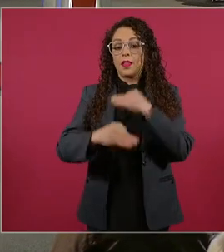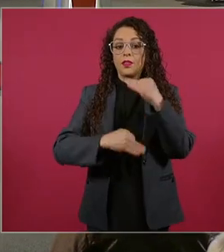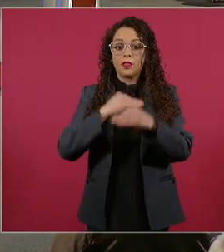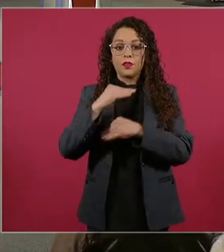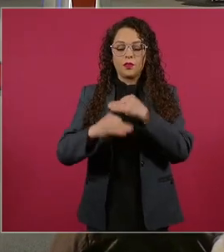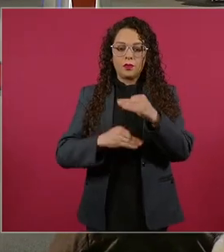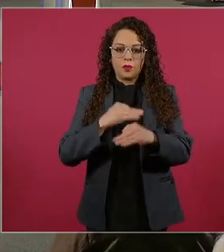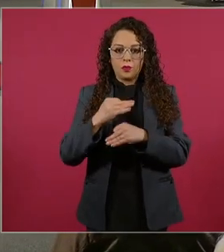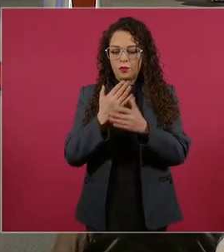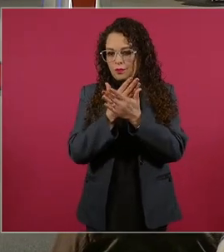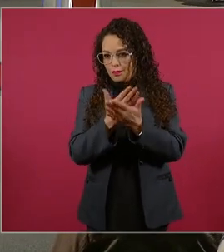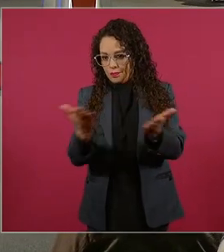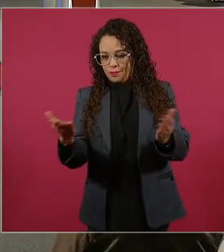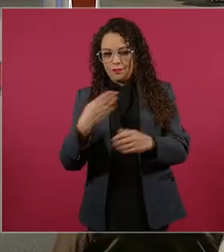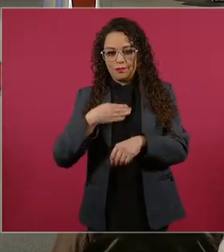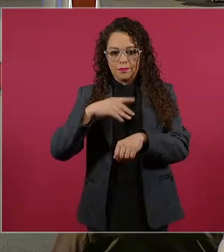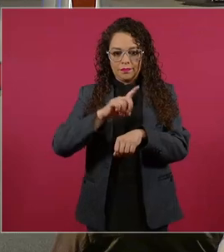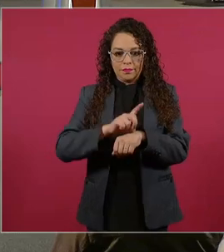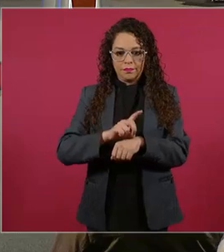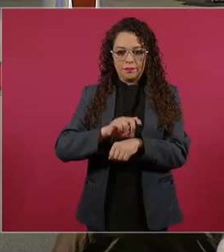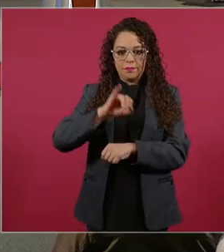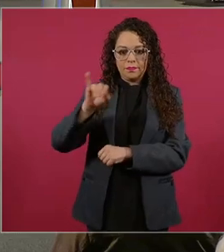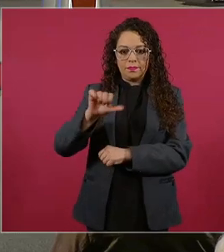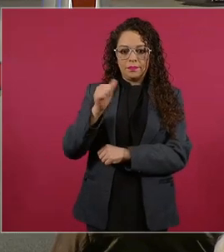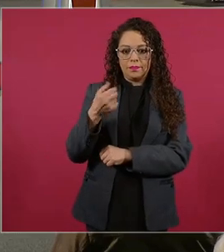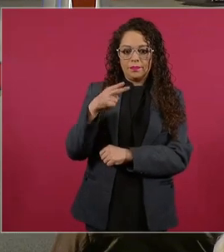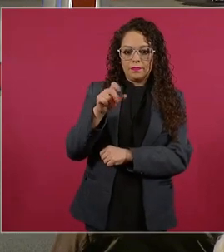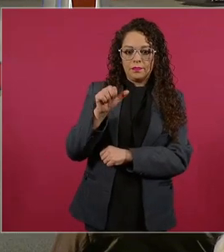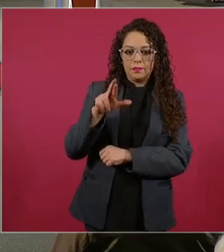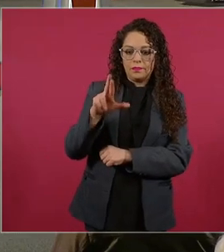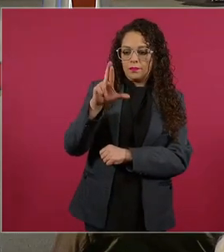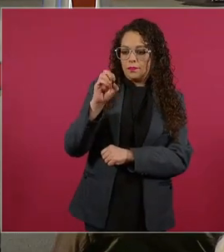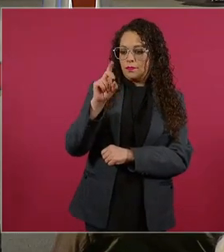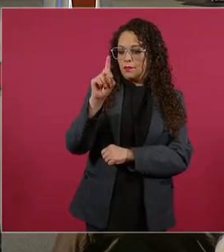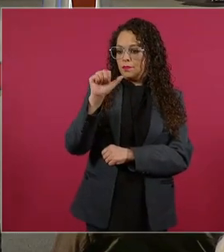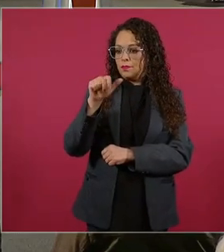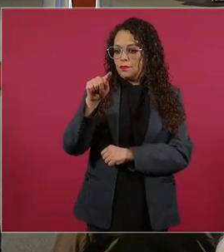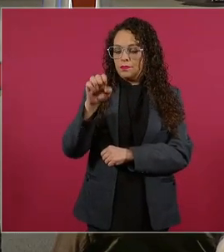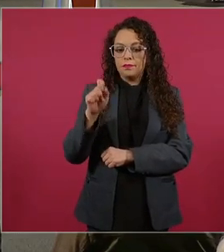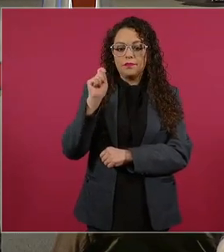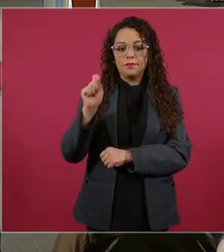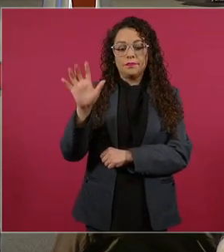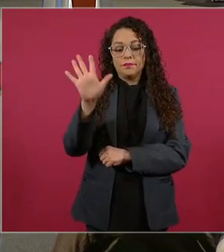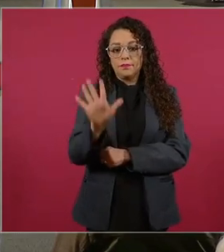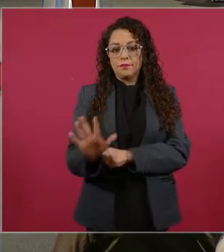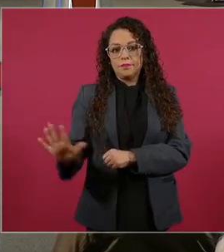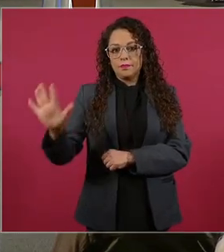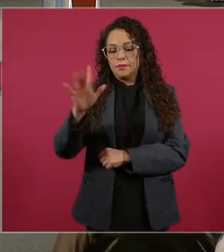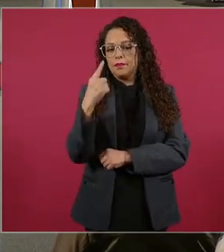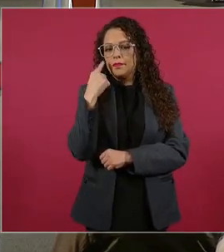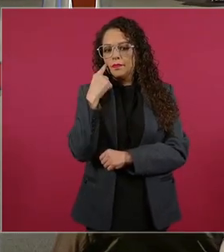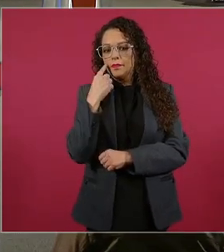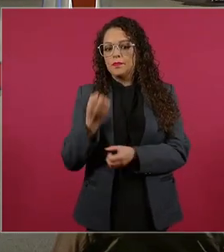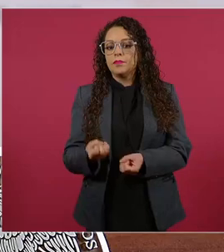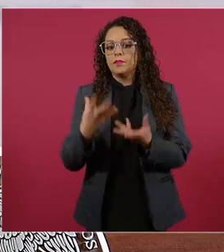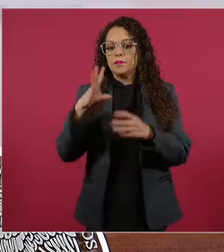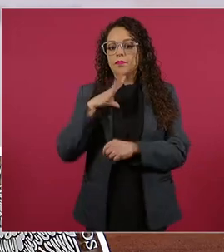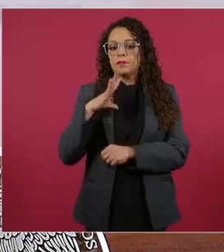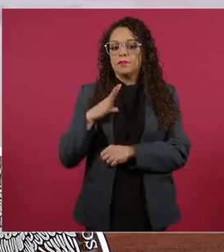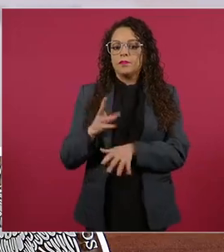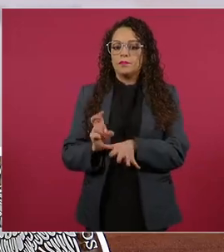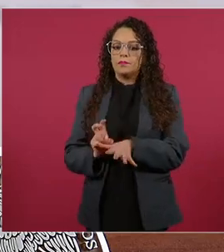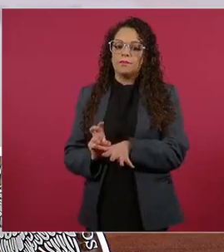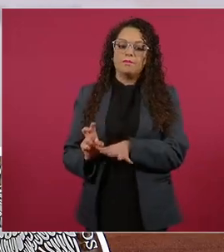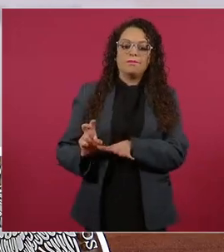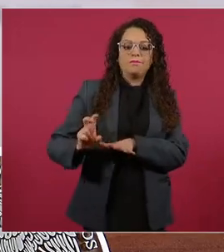todas. El jaguar rodante recorre la península y vamos a ver cuántos trenes, cuántos jaguares rodantes tenemos